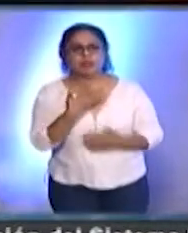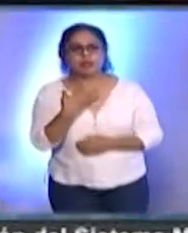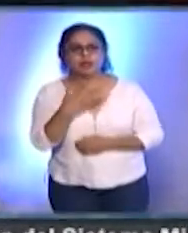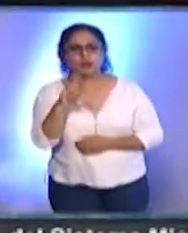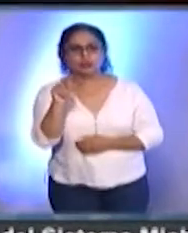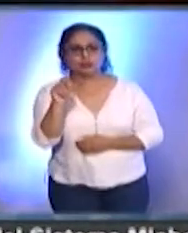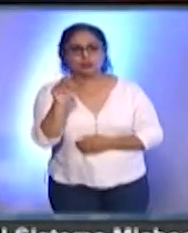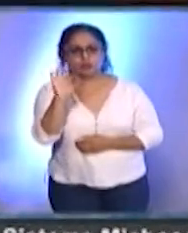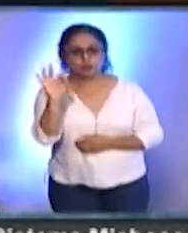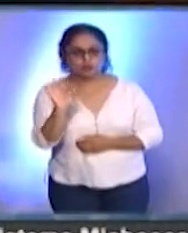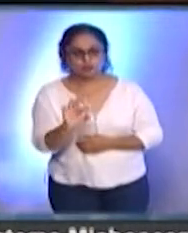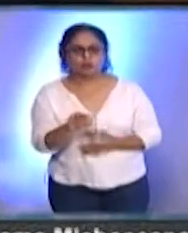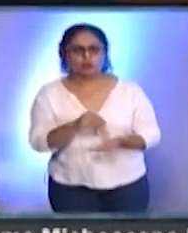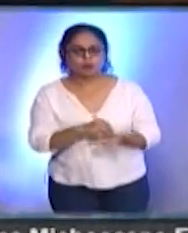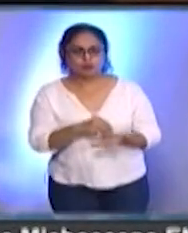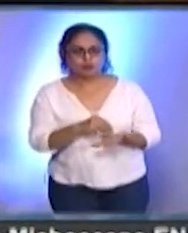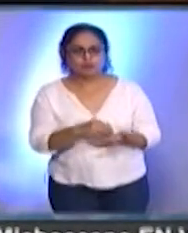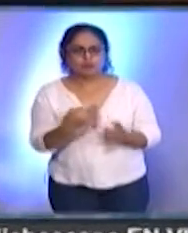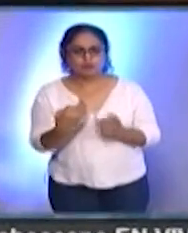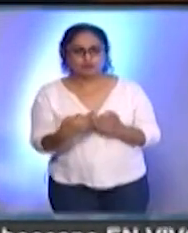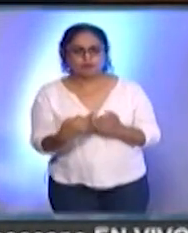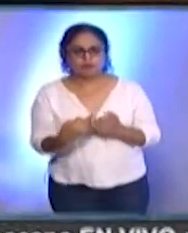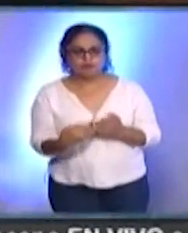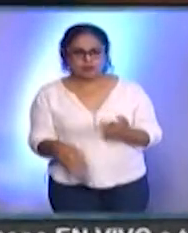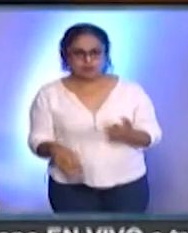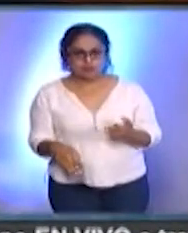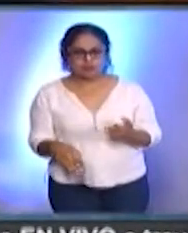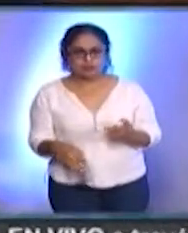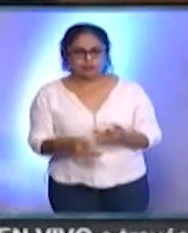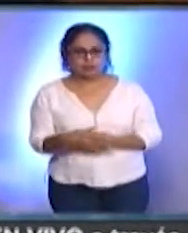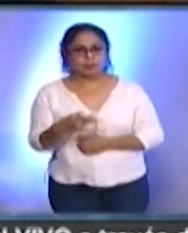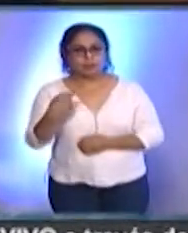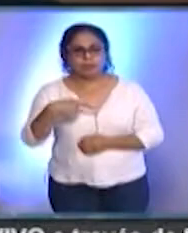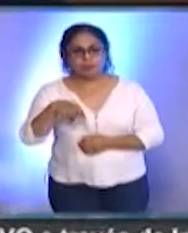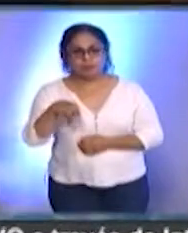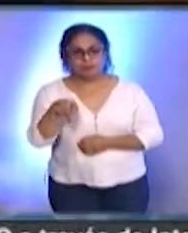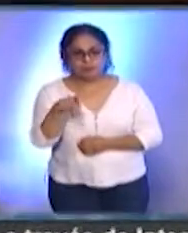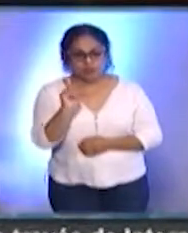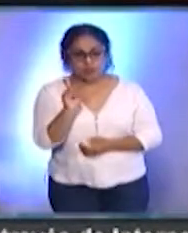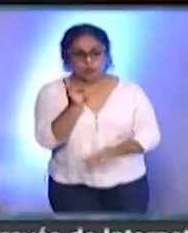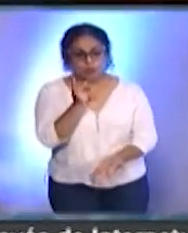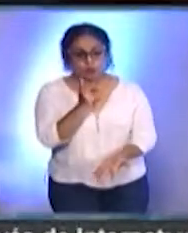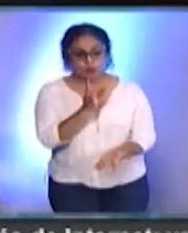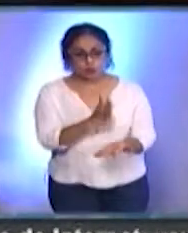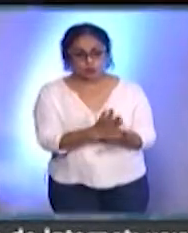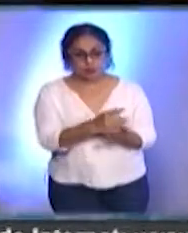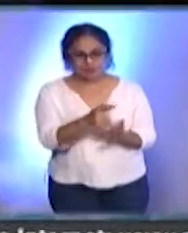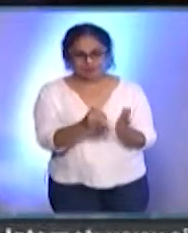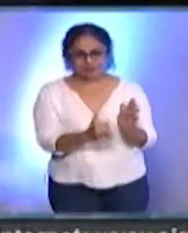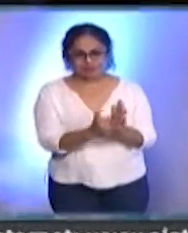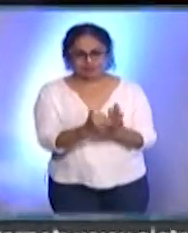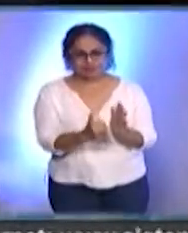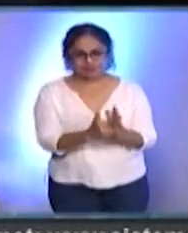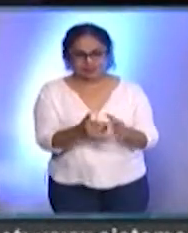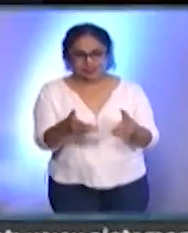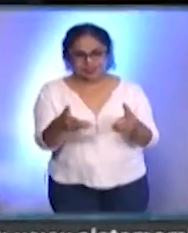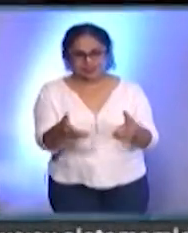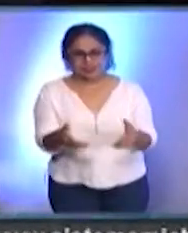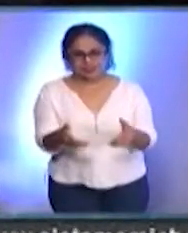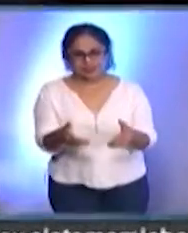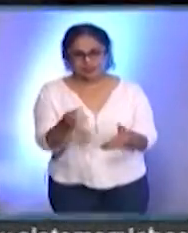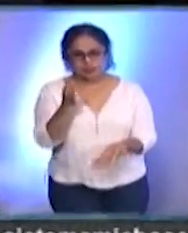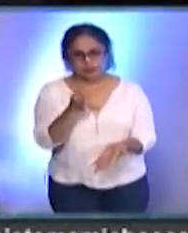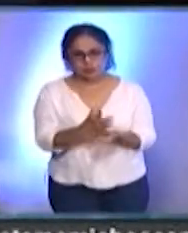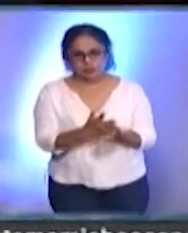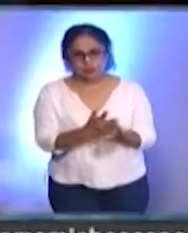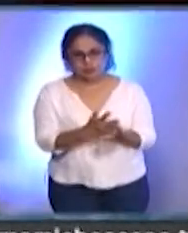80%, aún falta un porcentaje por ponerse a tono. Pero no solamente es el tema de una obra emproblemada, y una